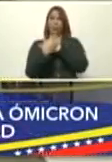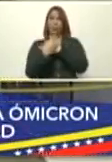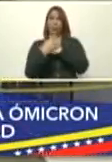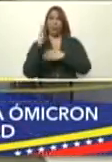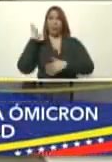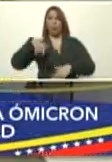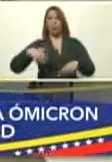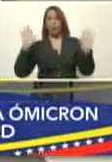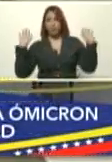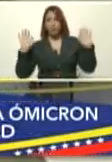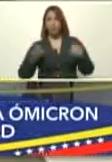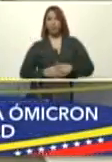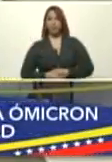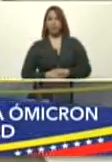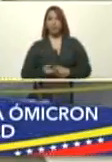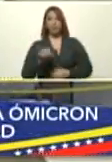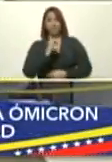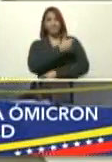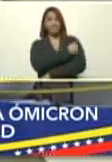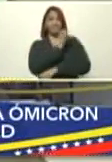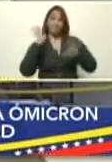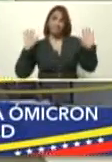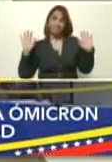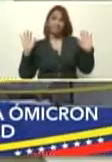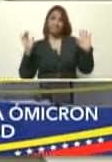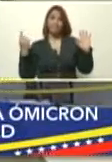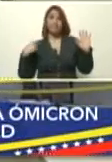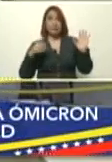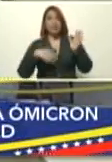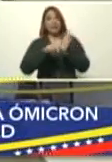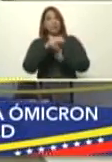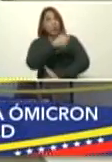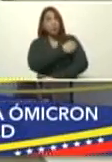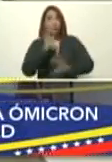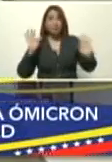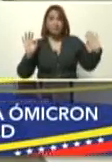Naguara, y está vacunado y tiene refuerzo ya.